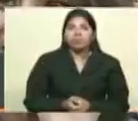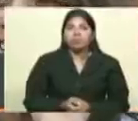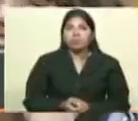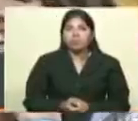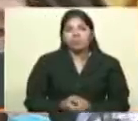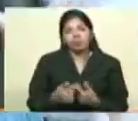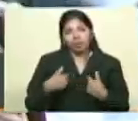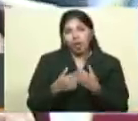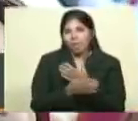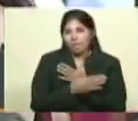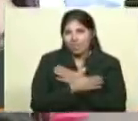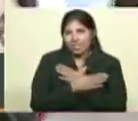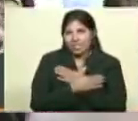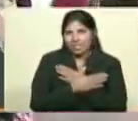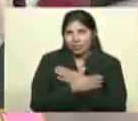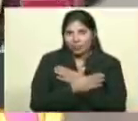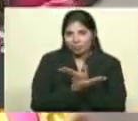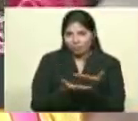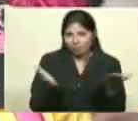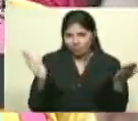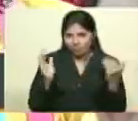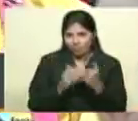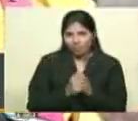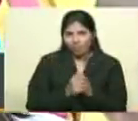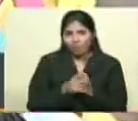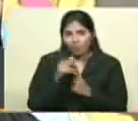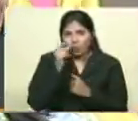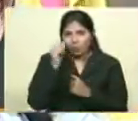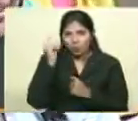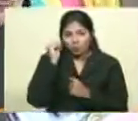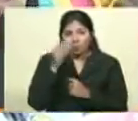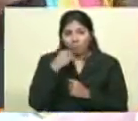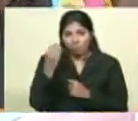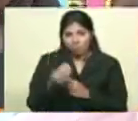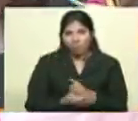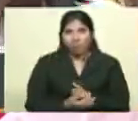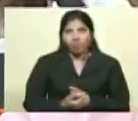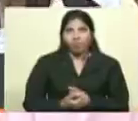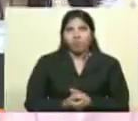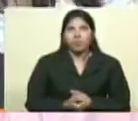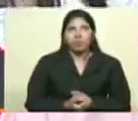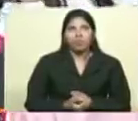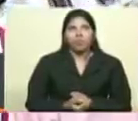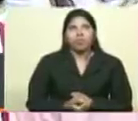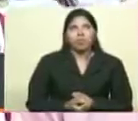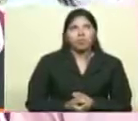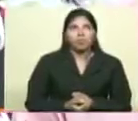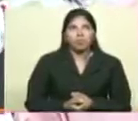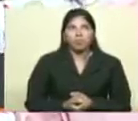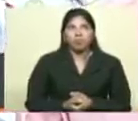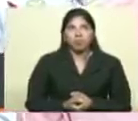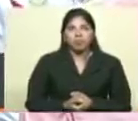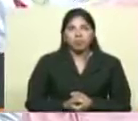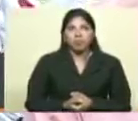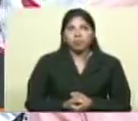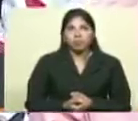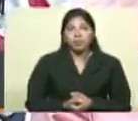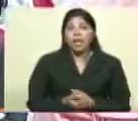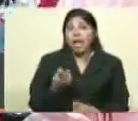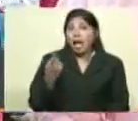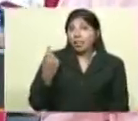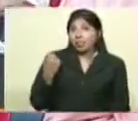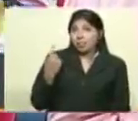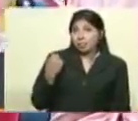Los felicito y las felicito. Muchachas y muchachos. Hombres y mujeres. Ayer la